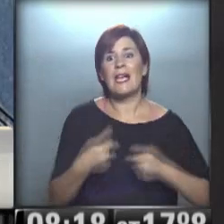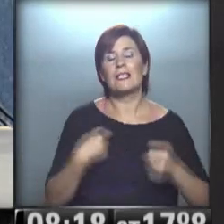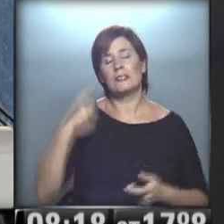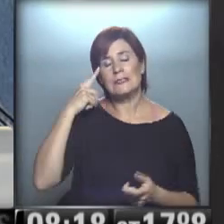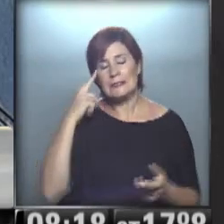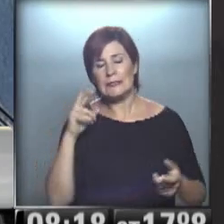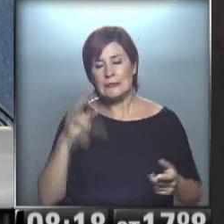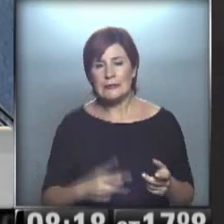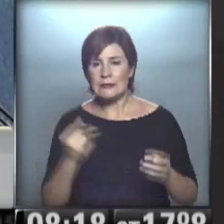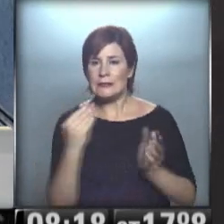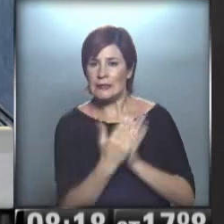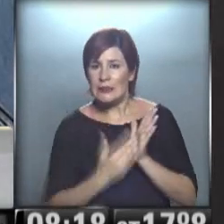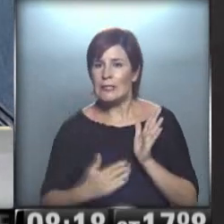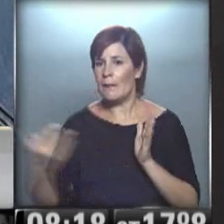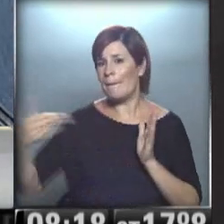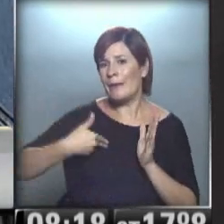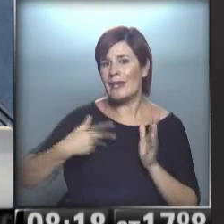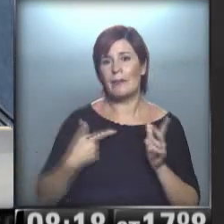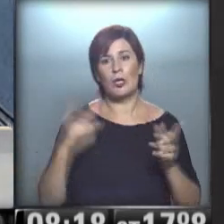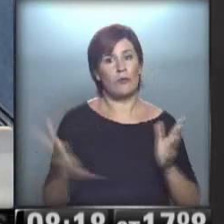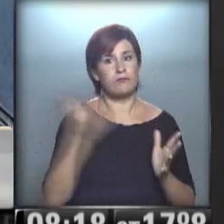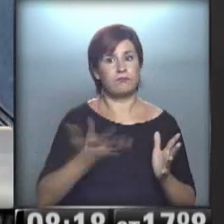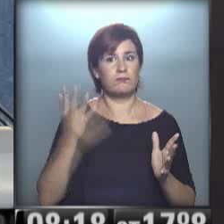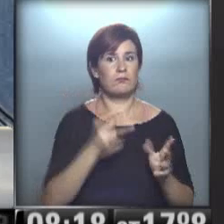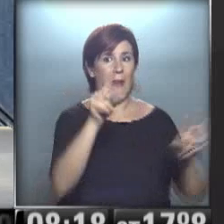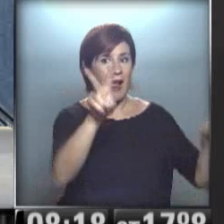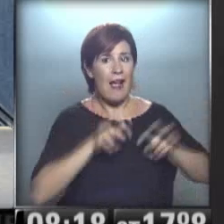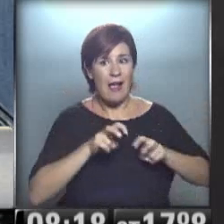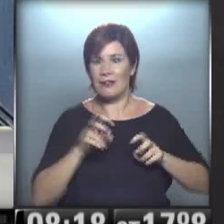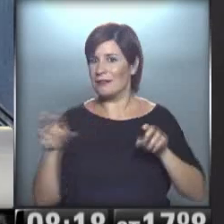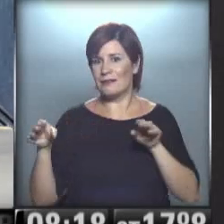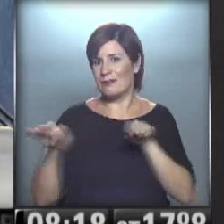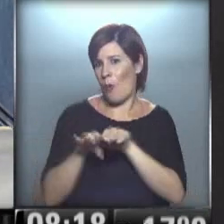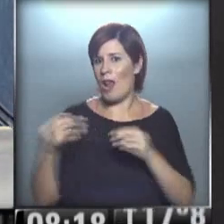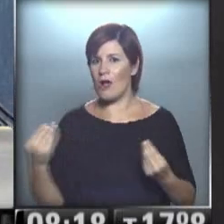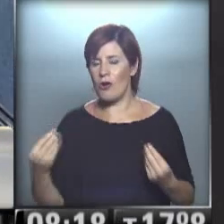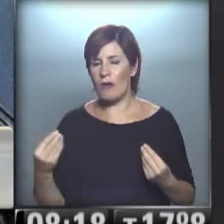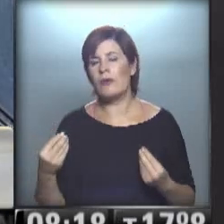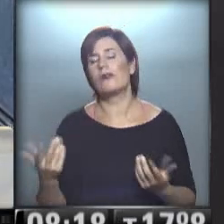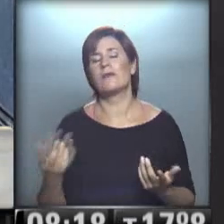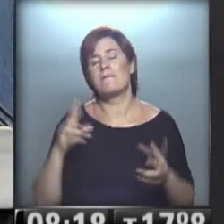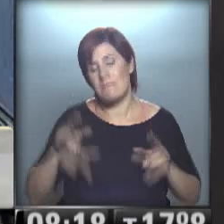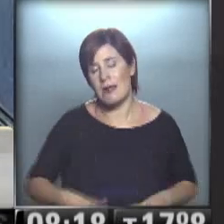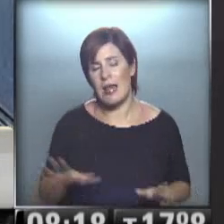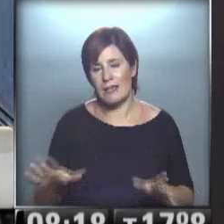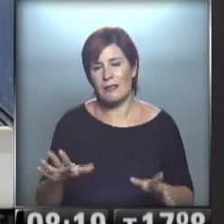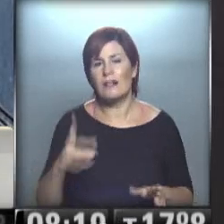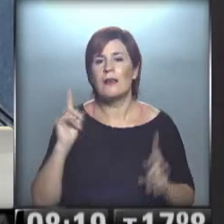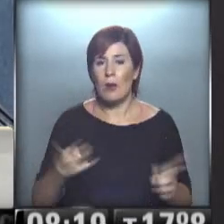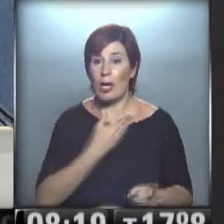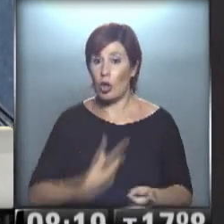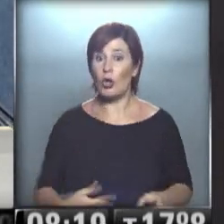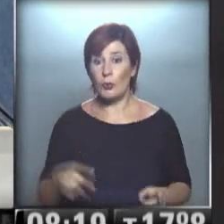adecuar esas demandas a la capacidad de generación de ingresos. Pero no le quepa la menor duda que el modelo económico ha